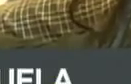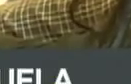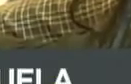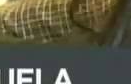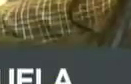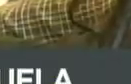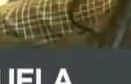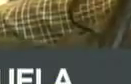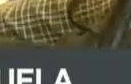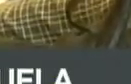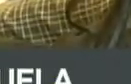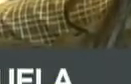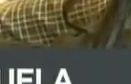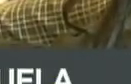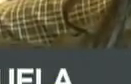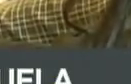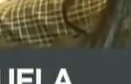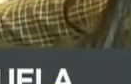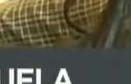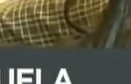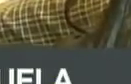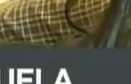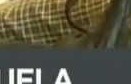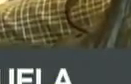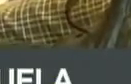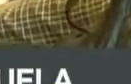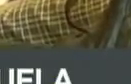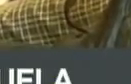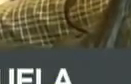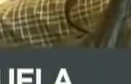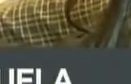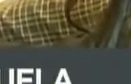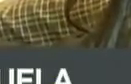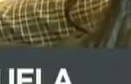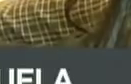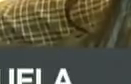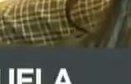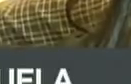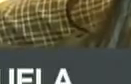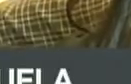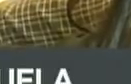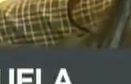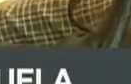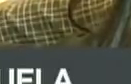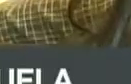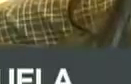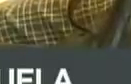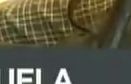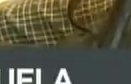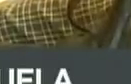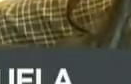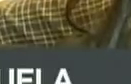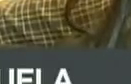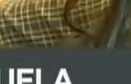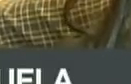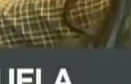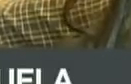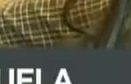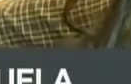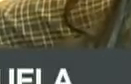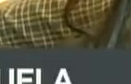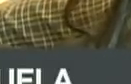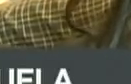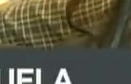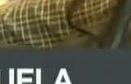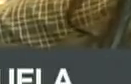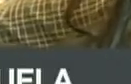tienen, por supuesto, todo el apoyo del gobierno nacional, desde el Ministerio, a través del Ministerio de Turismo, con esta alianza que hemos hecho